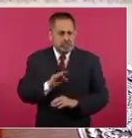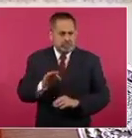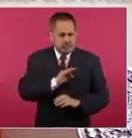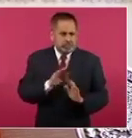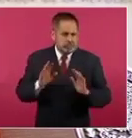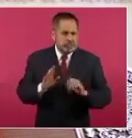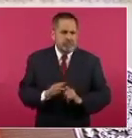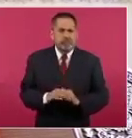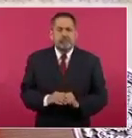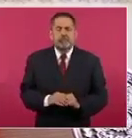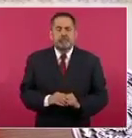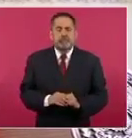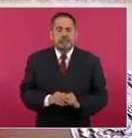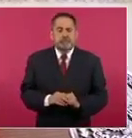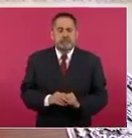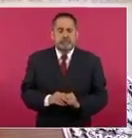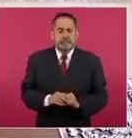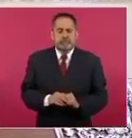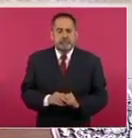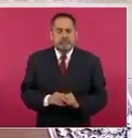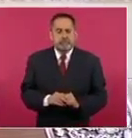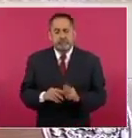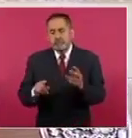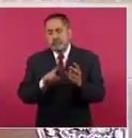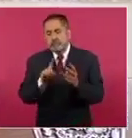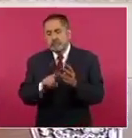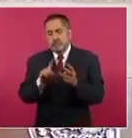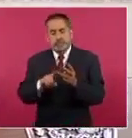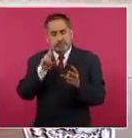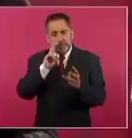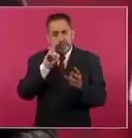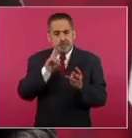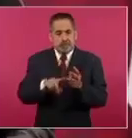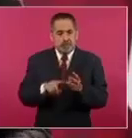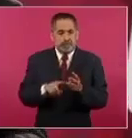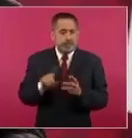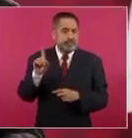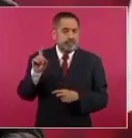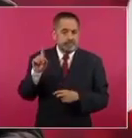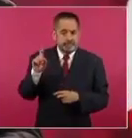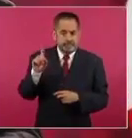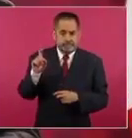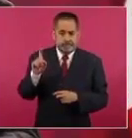Esa es una cuestión. Lo otro es lo del agua.